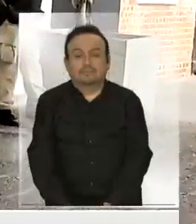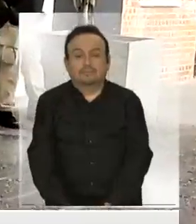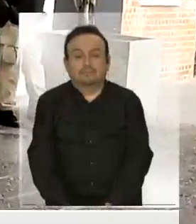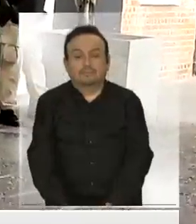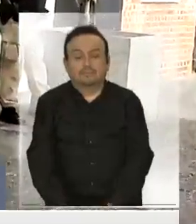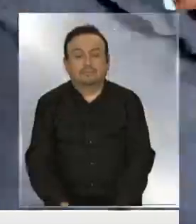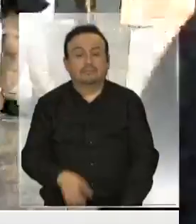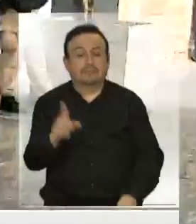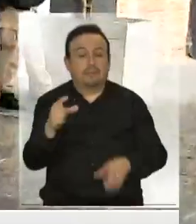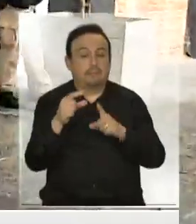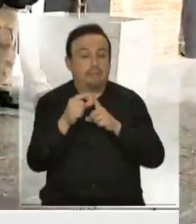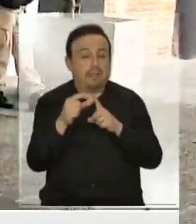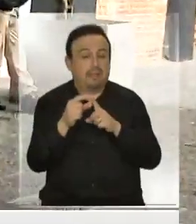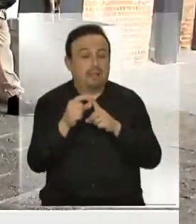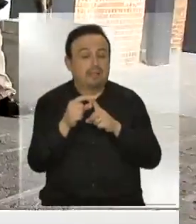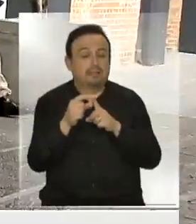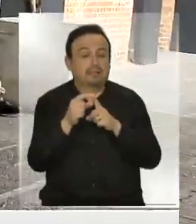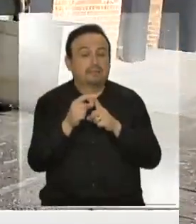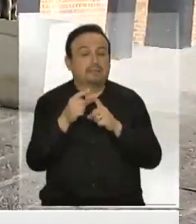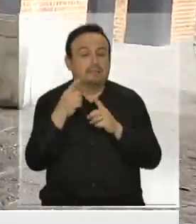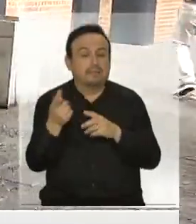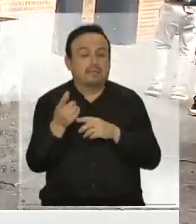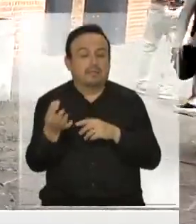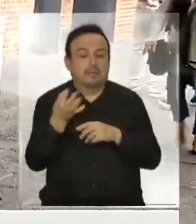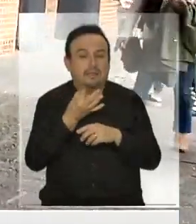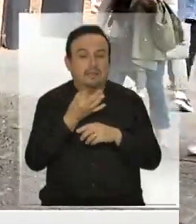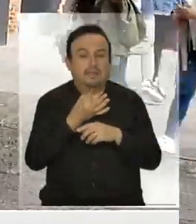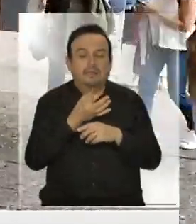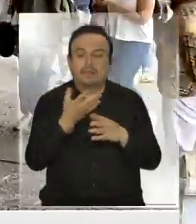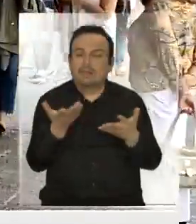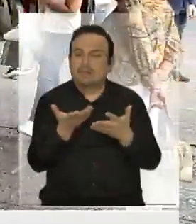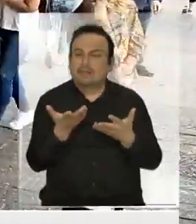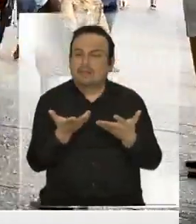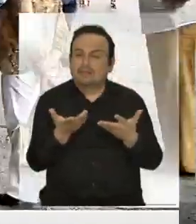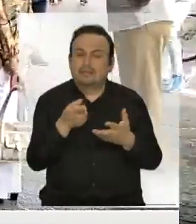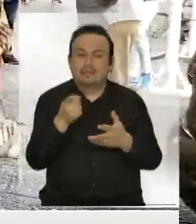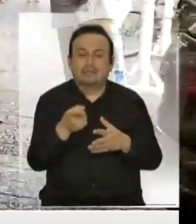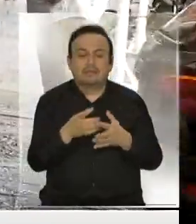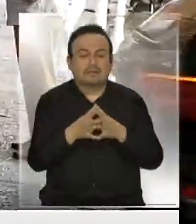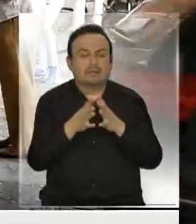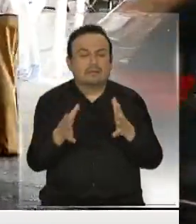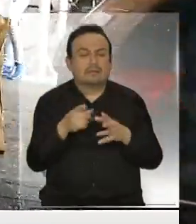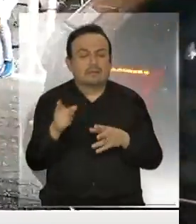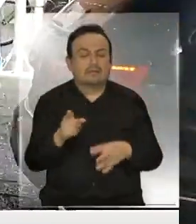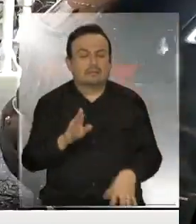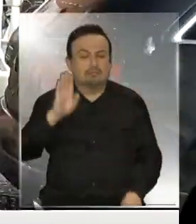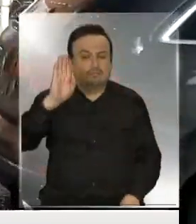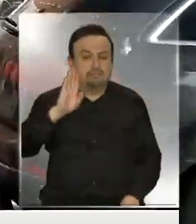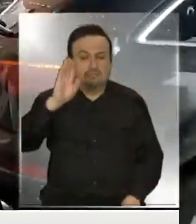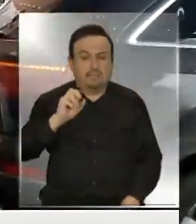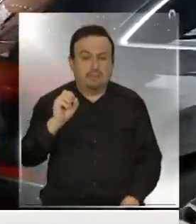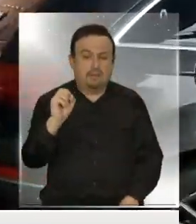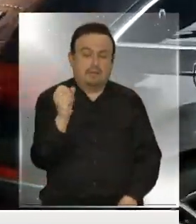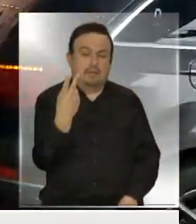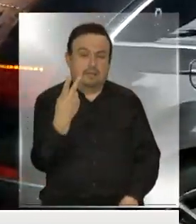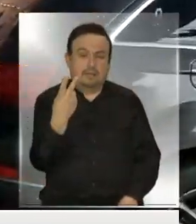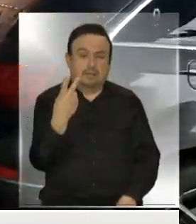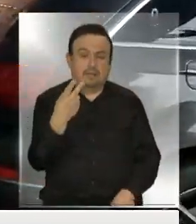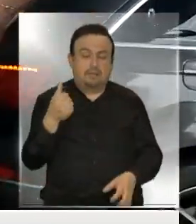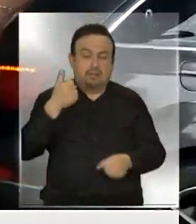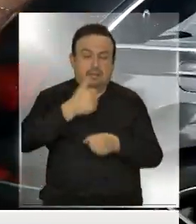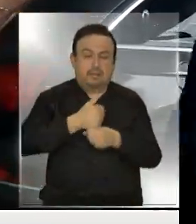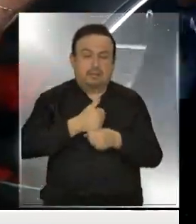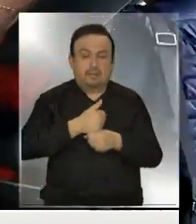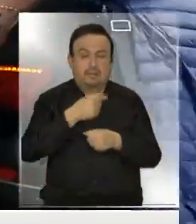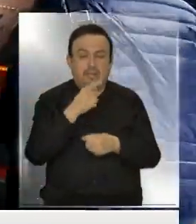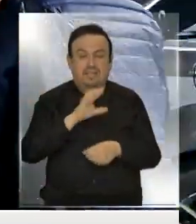Bueno, ahí las palabras del candidato Alberto Fernández. ¿Y qué pasa en tanto con su candidata vicepresidenta, su compañera de